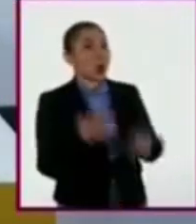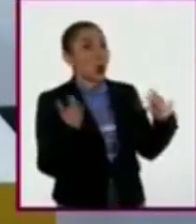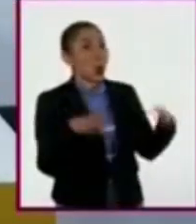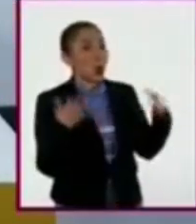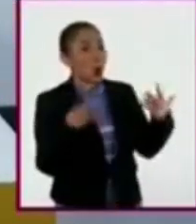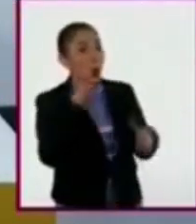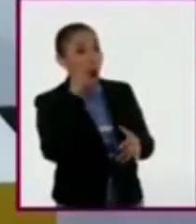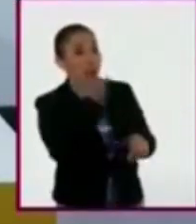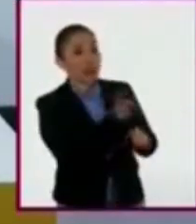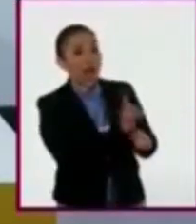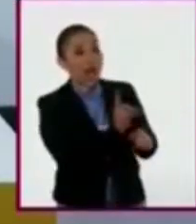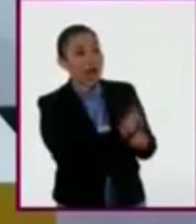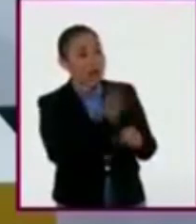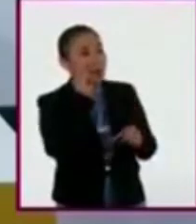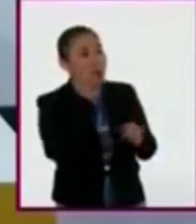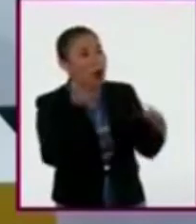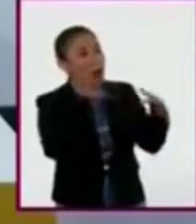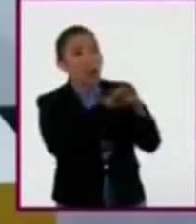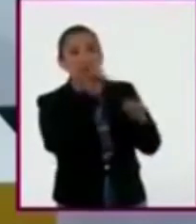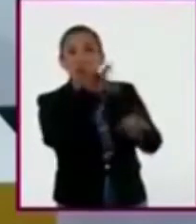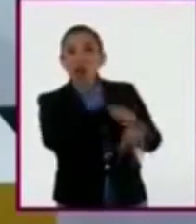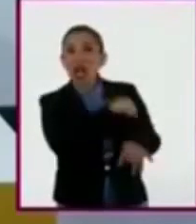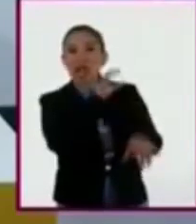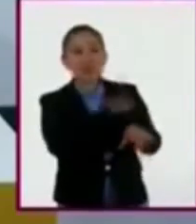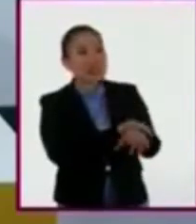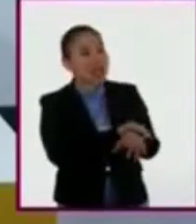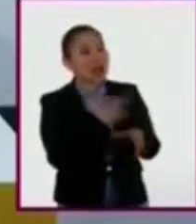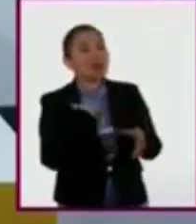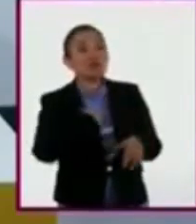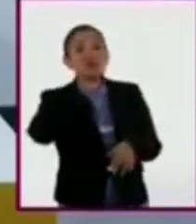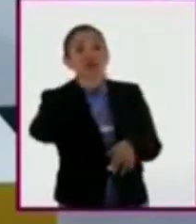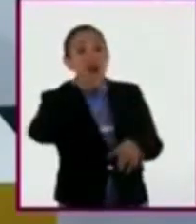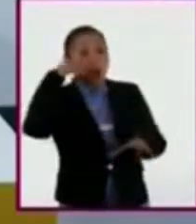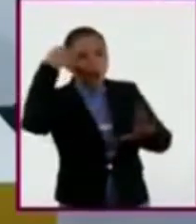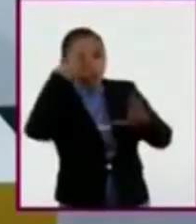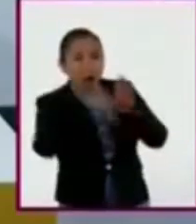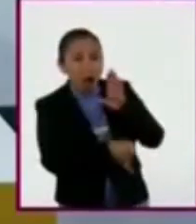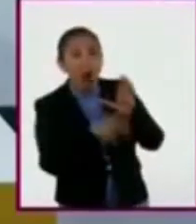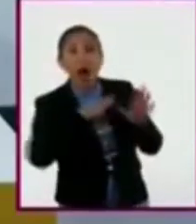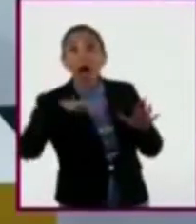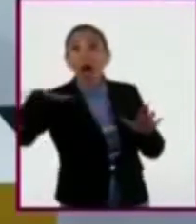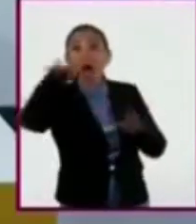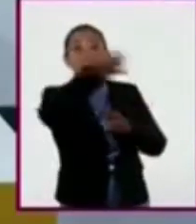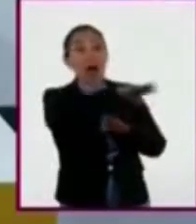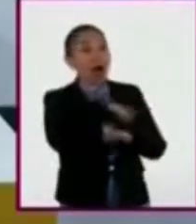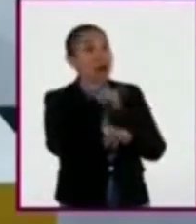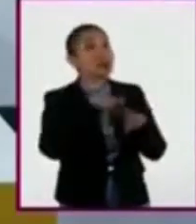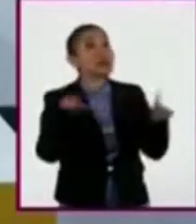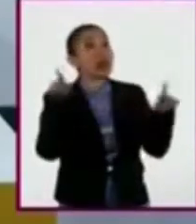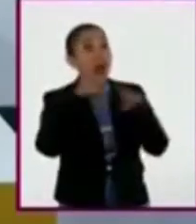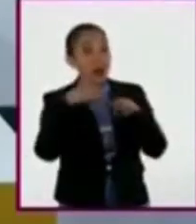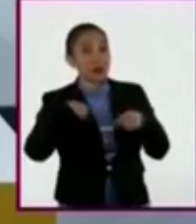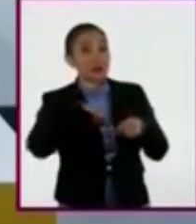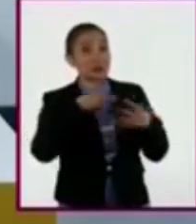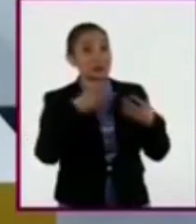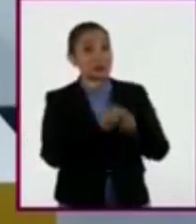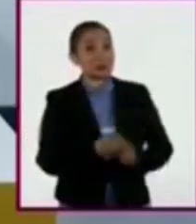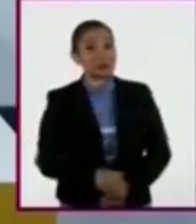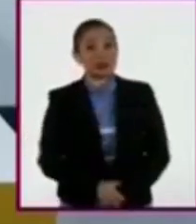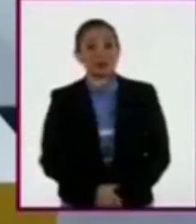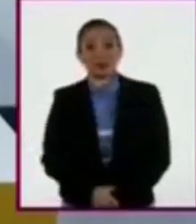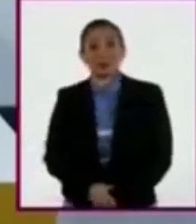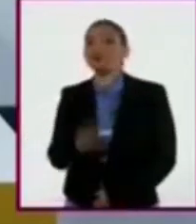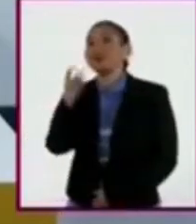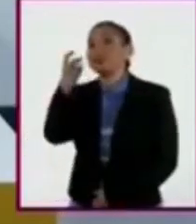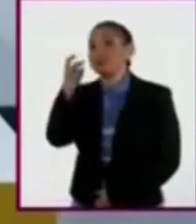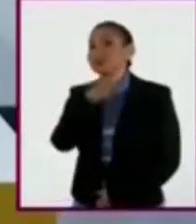Ya veo, diariamente interactuamos con estas energías y si lo vemos a fondo, están presentes todo el tiempo con nosotros.